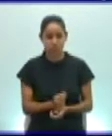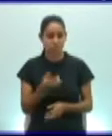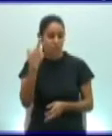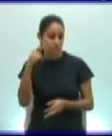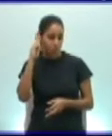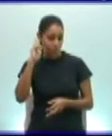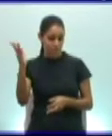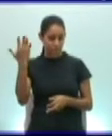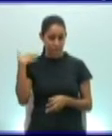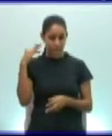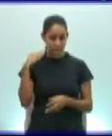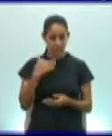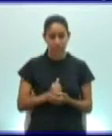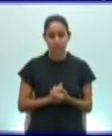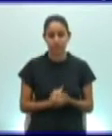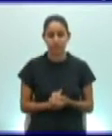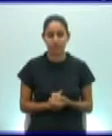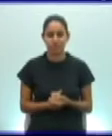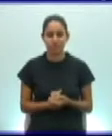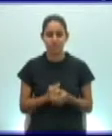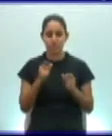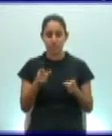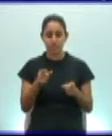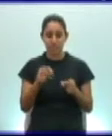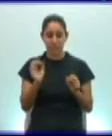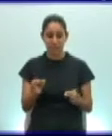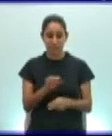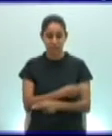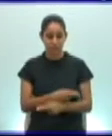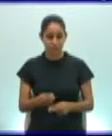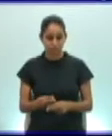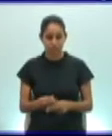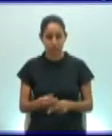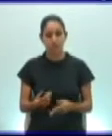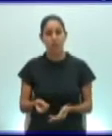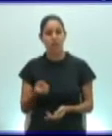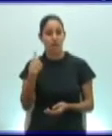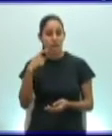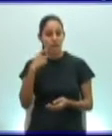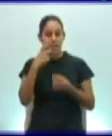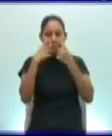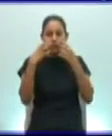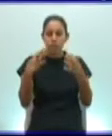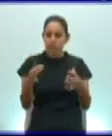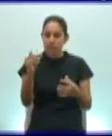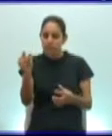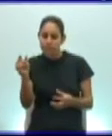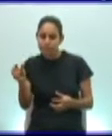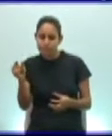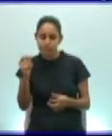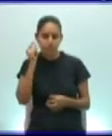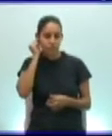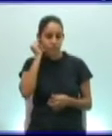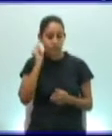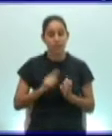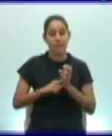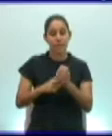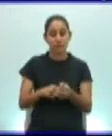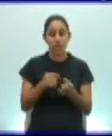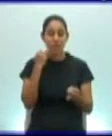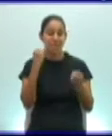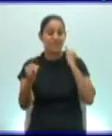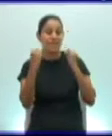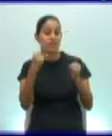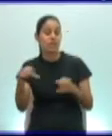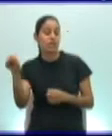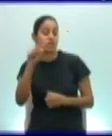en cuenta que en estas acciones muere una de las grandes figuras, una mujer que representaba los intereses de la sociedad